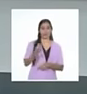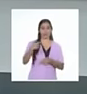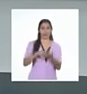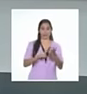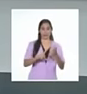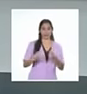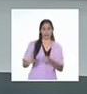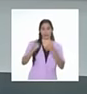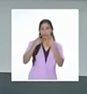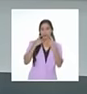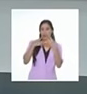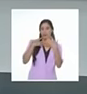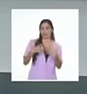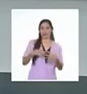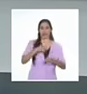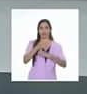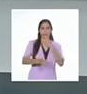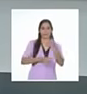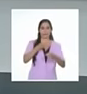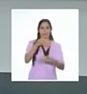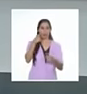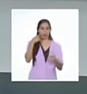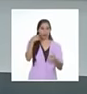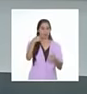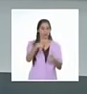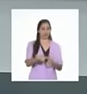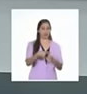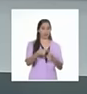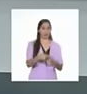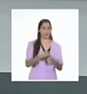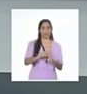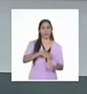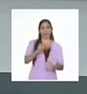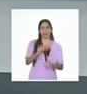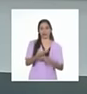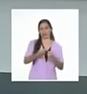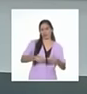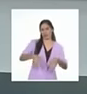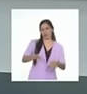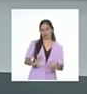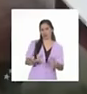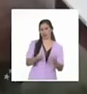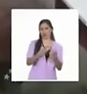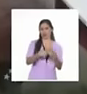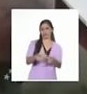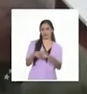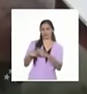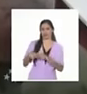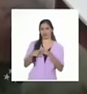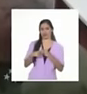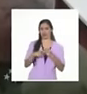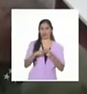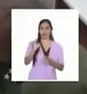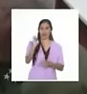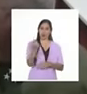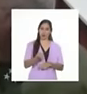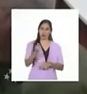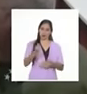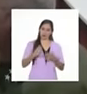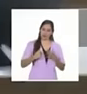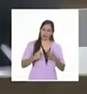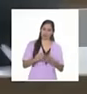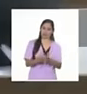alcance y objetivos de las proyecciones del gobierno para corregir distorsiones y reimpulsar la economía hay que estar